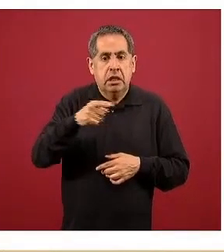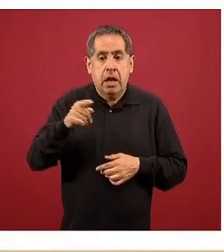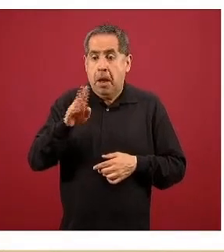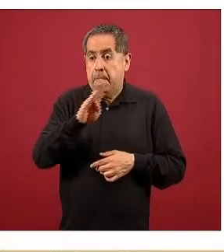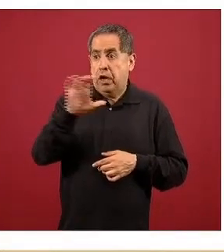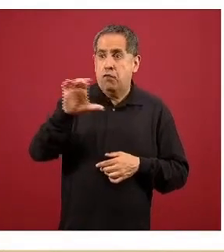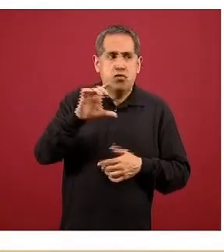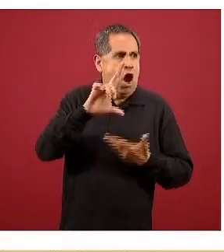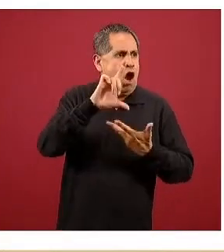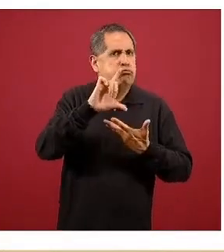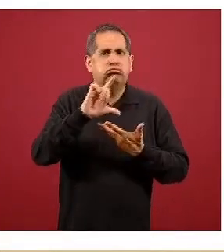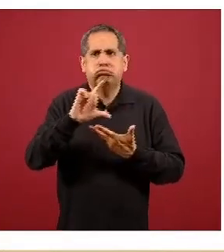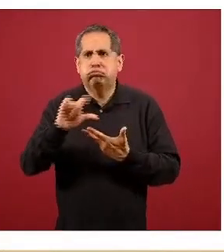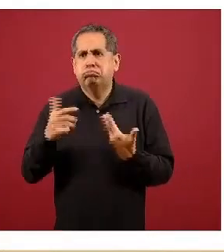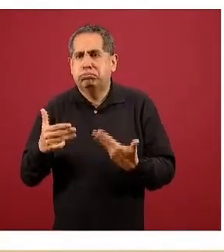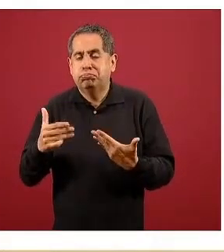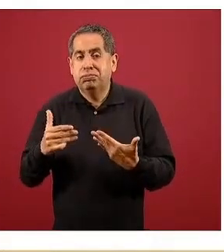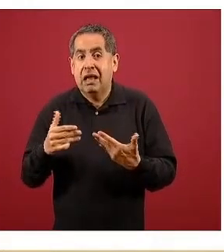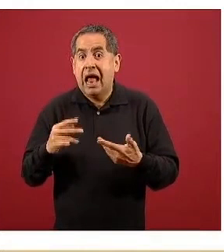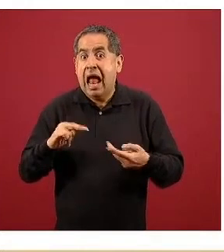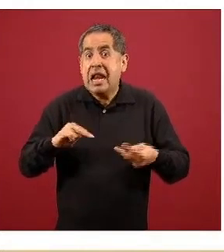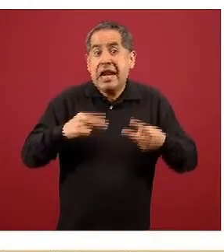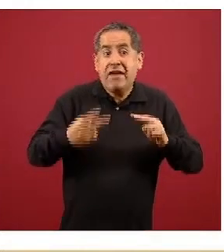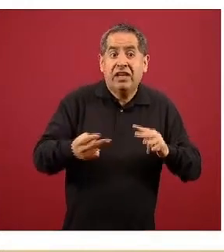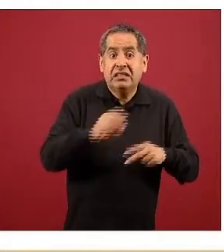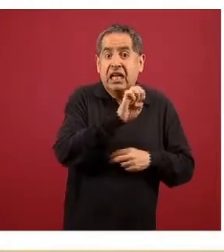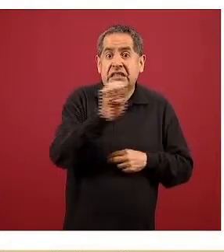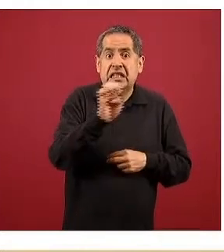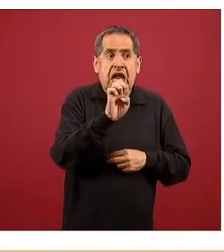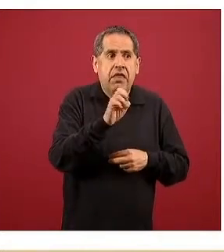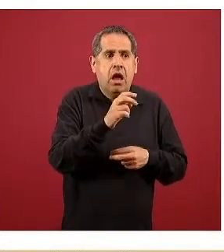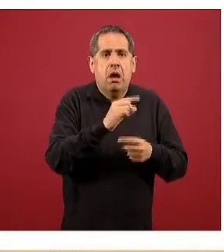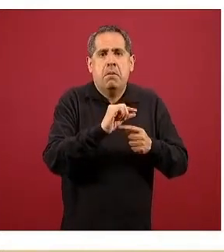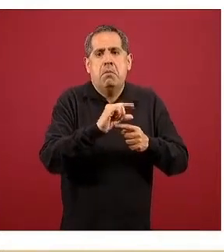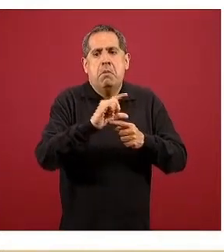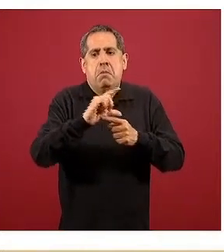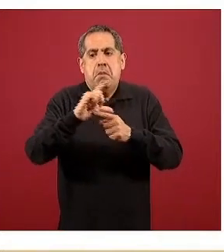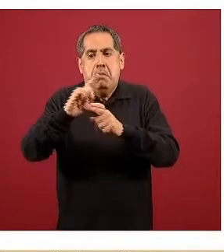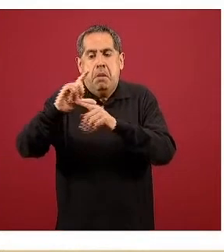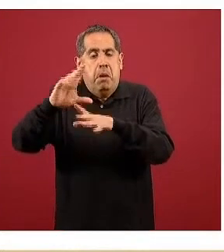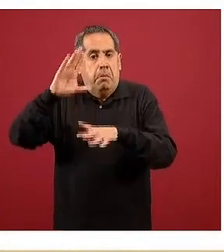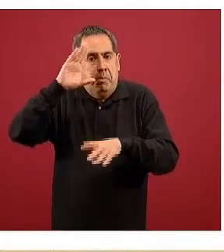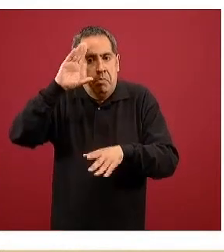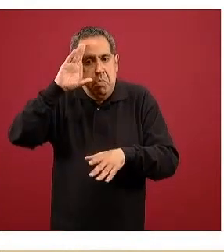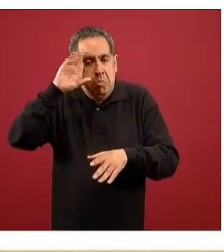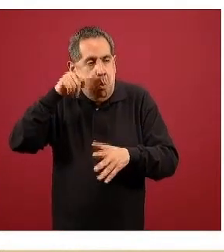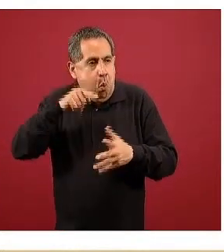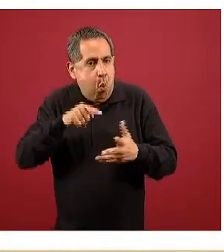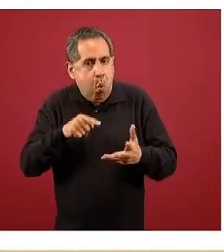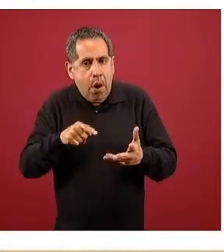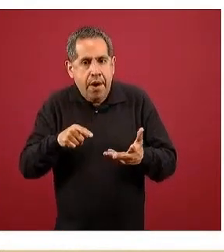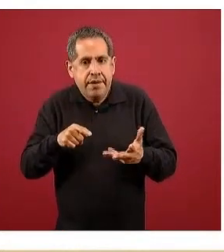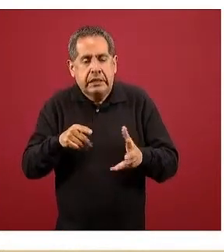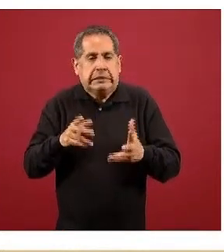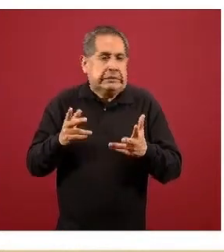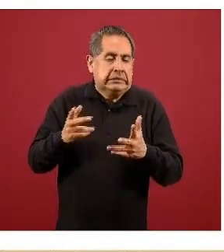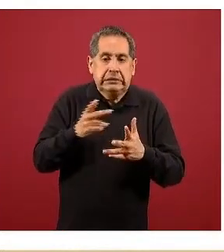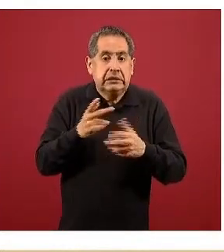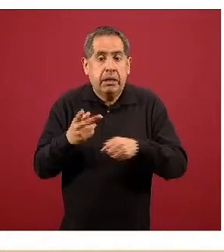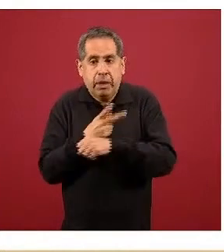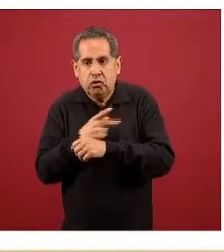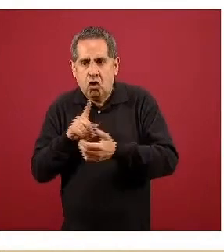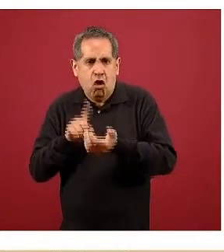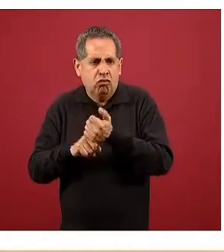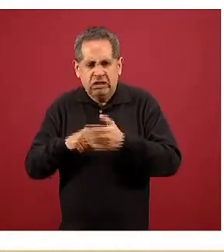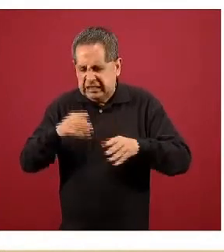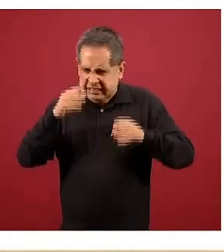Baja California como estado, Ensenada empezó a incrementar su incidencia de casos y hubo una